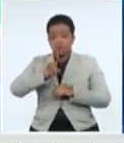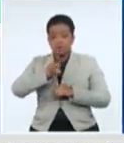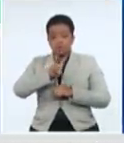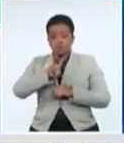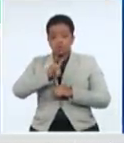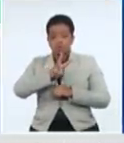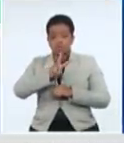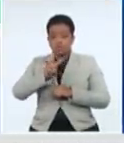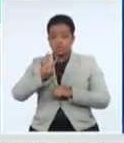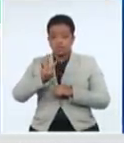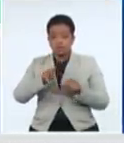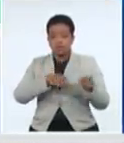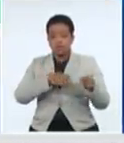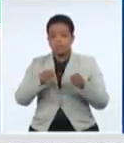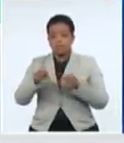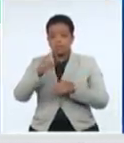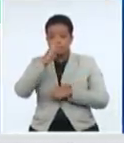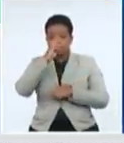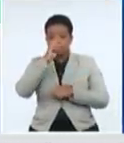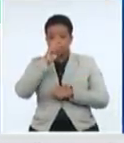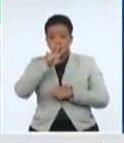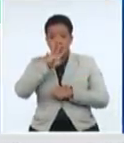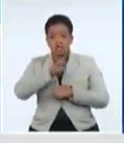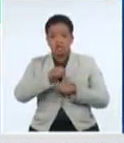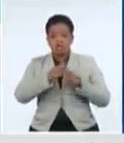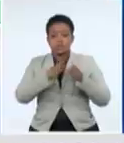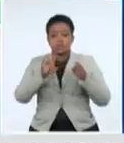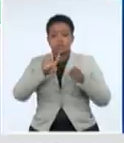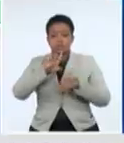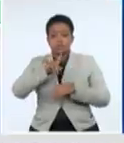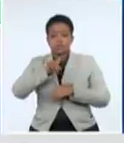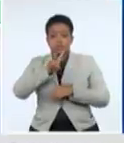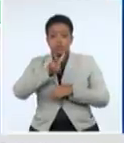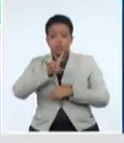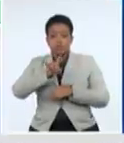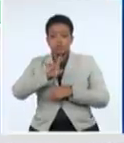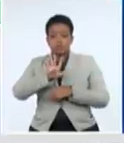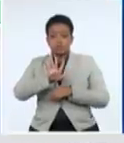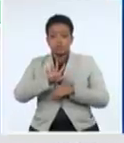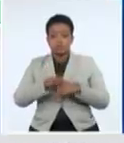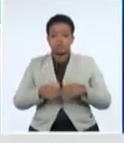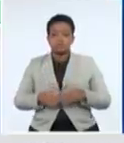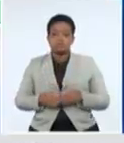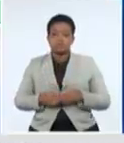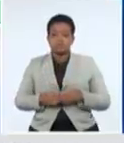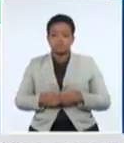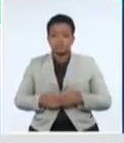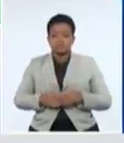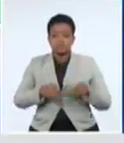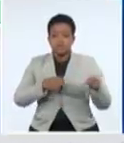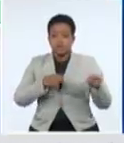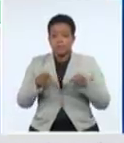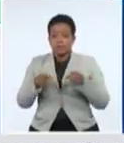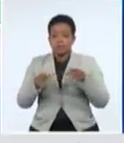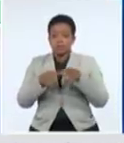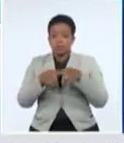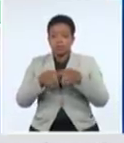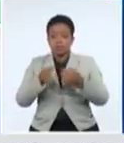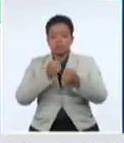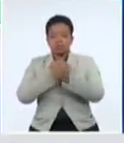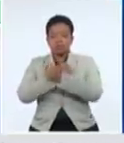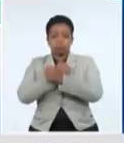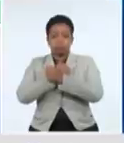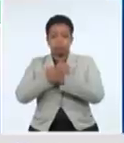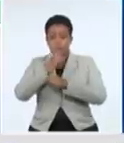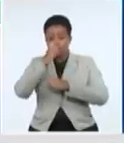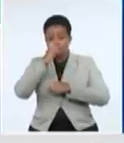De 40 a 59, 295. Y el grupo de mayor riesgo, el de